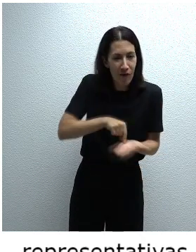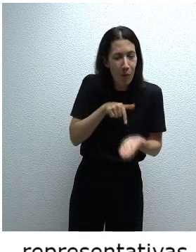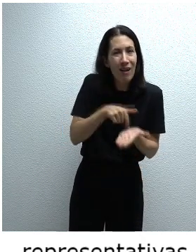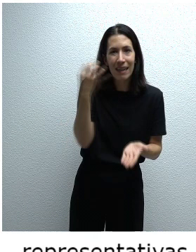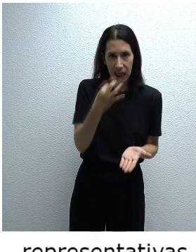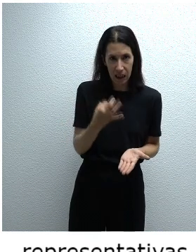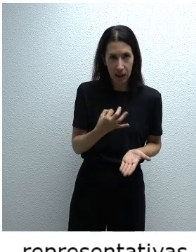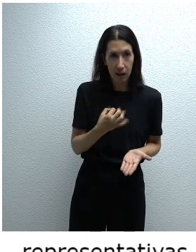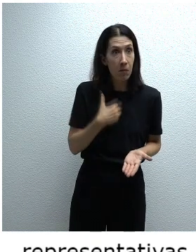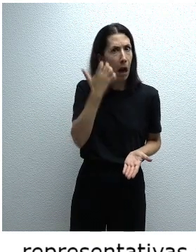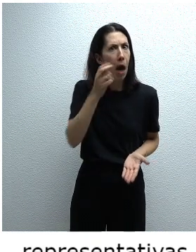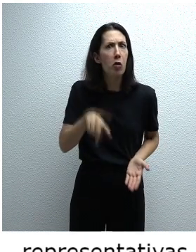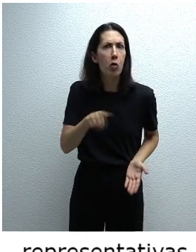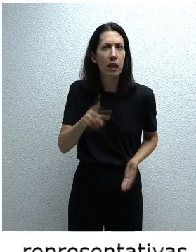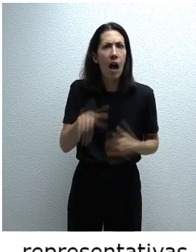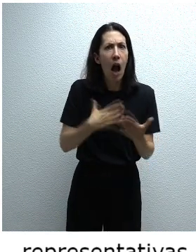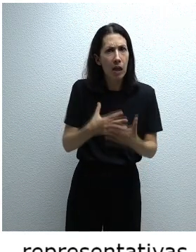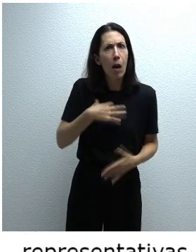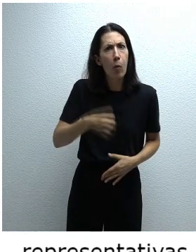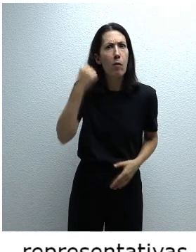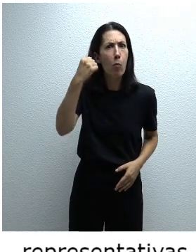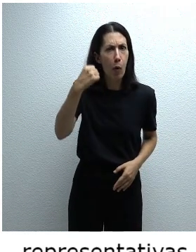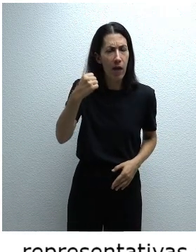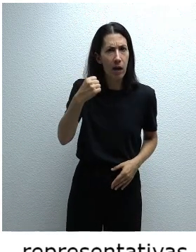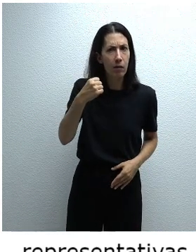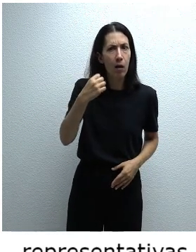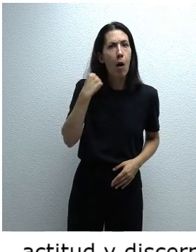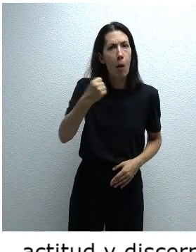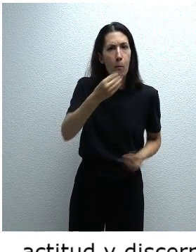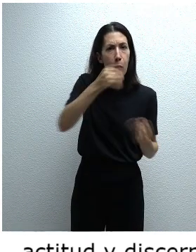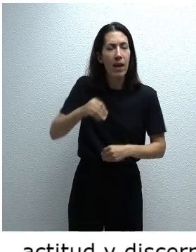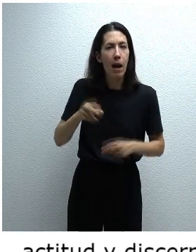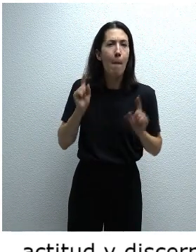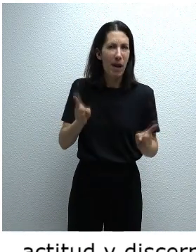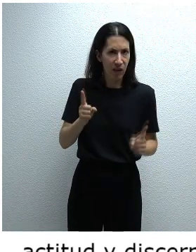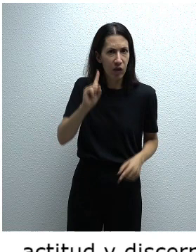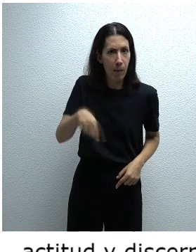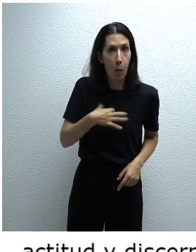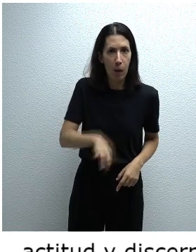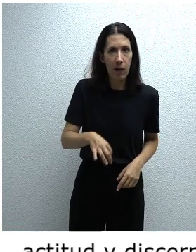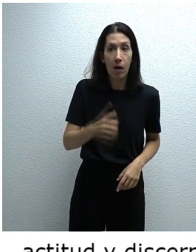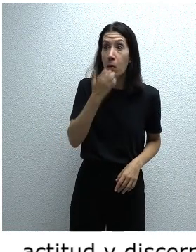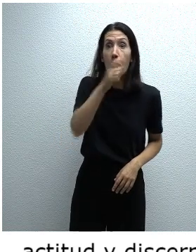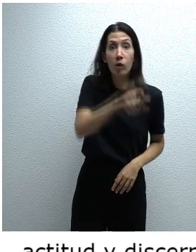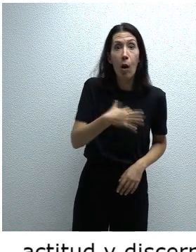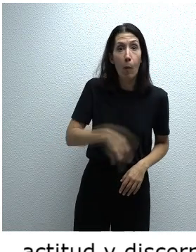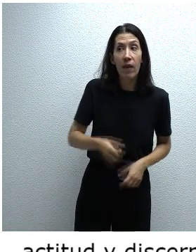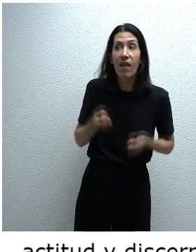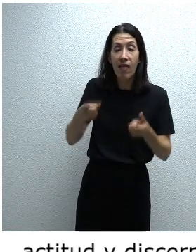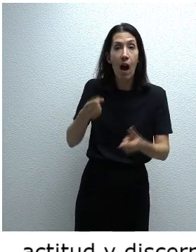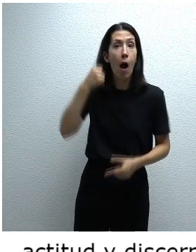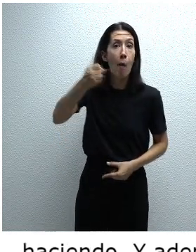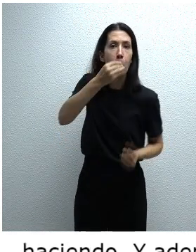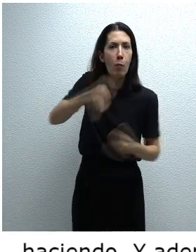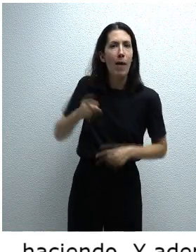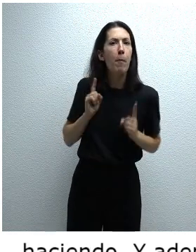no es infrecuente, por ejemplo, por vía de los poderes, digamos, poderes preventivos o no. Una persona puede otorgar un poder,